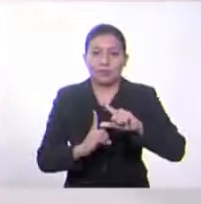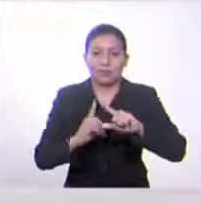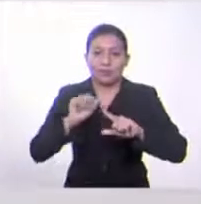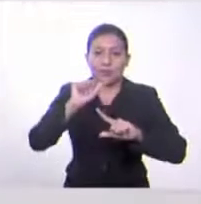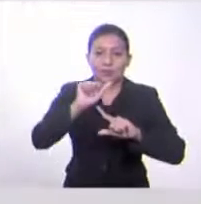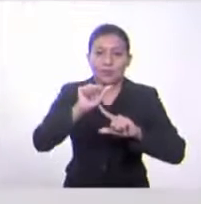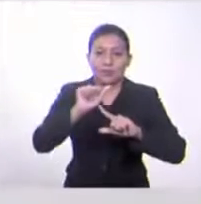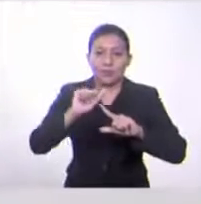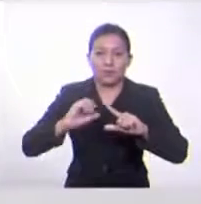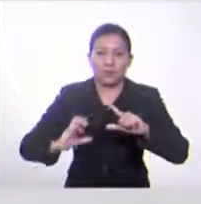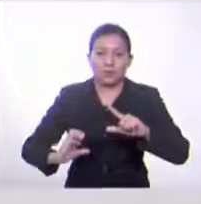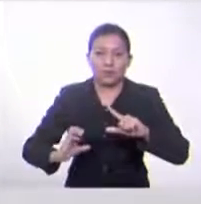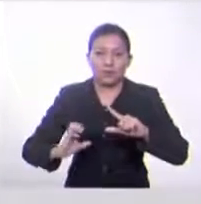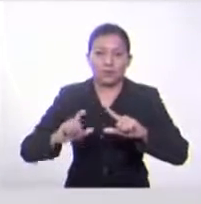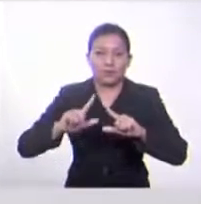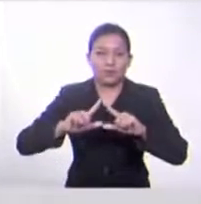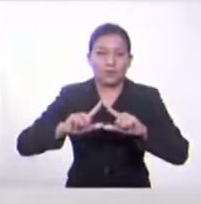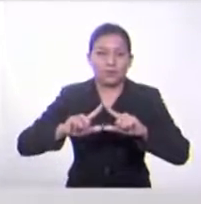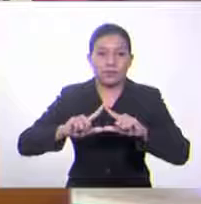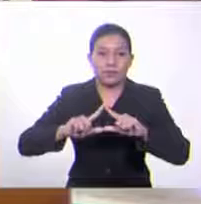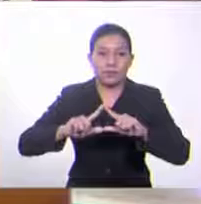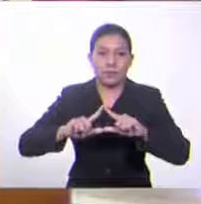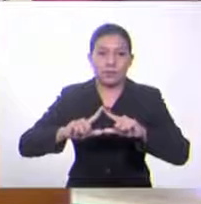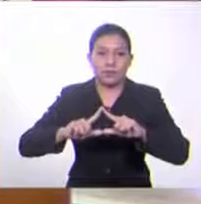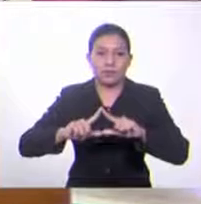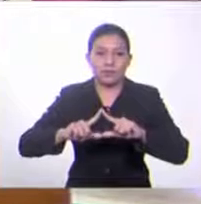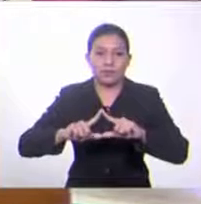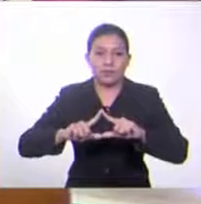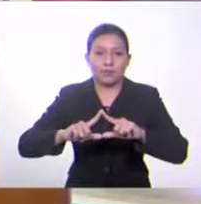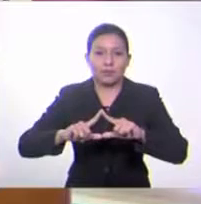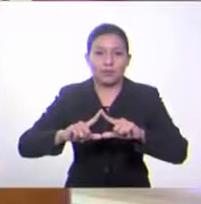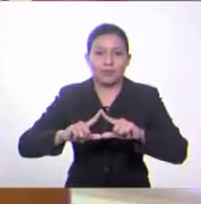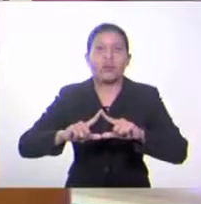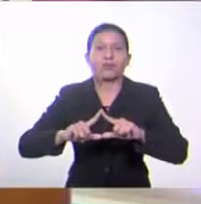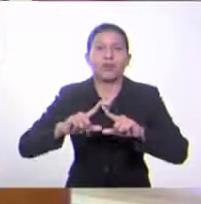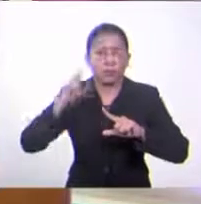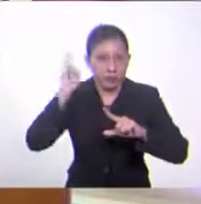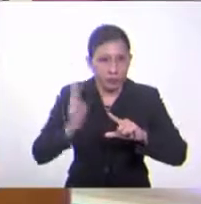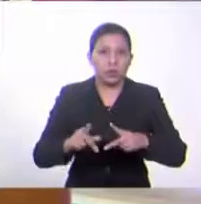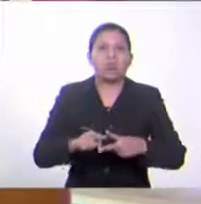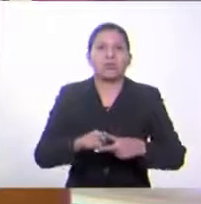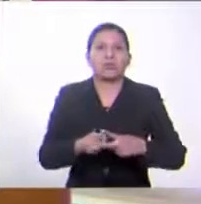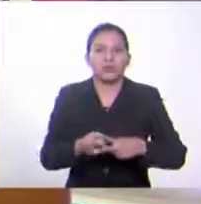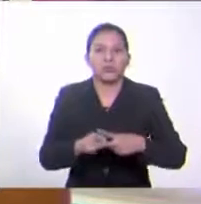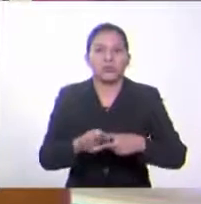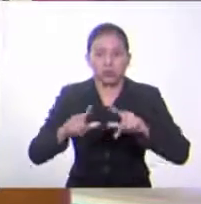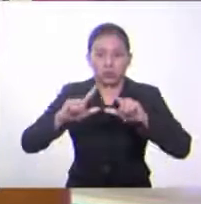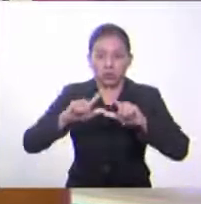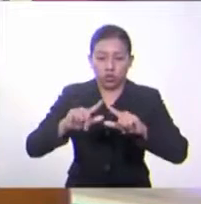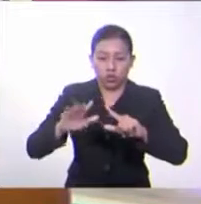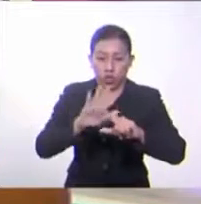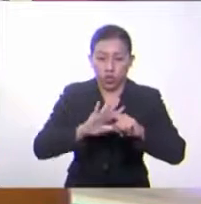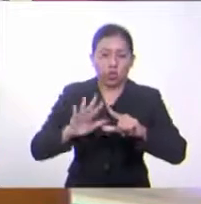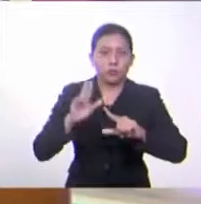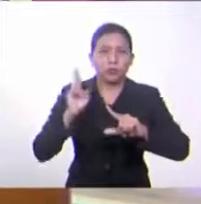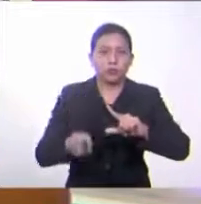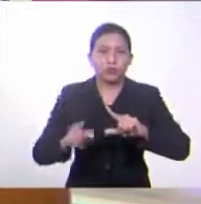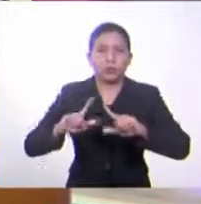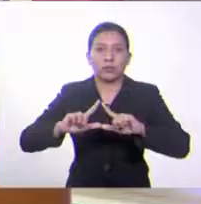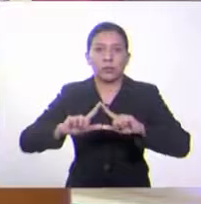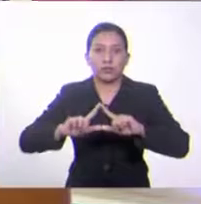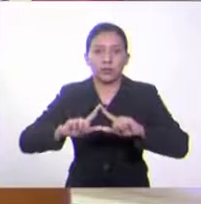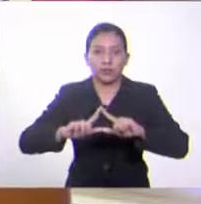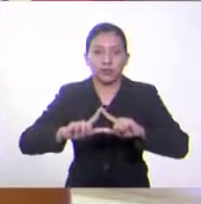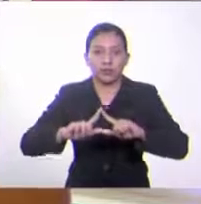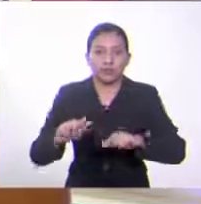C. entonces es este. ¿Esos qué pasa? Son Son iguales. iguales. ¿Lo escribo? Si quieres te ayudo. Sí,